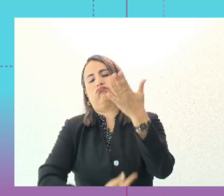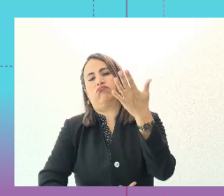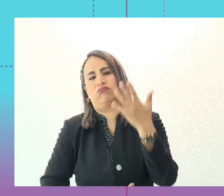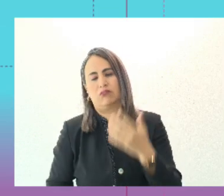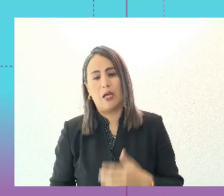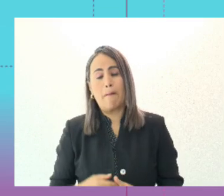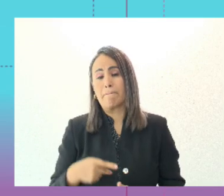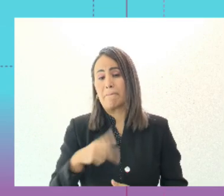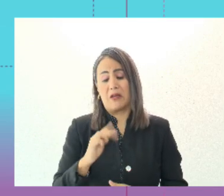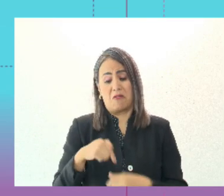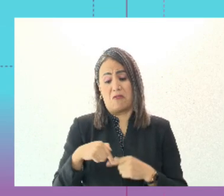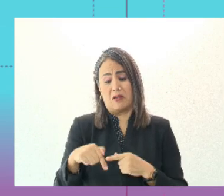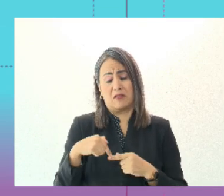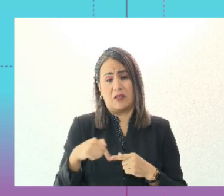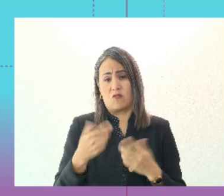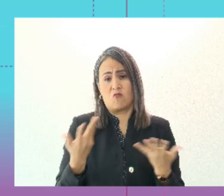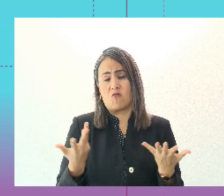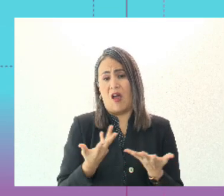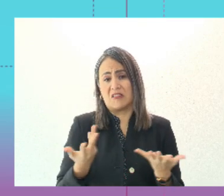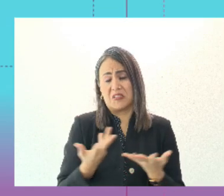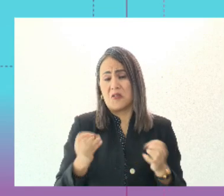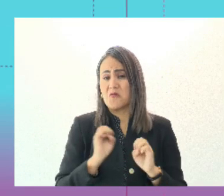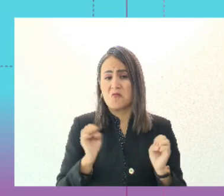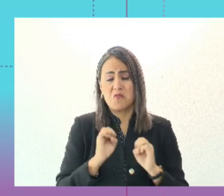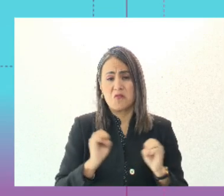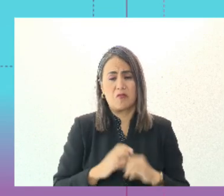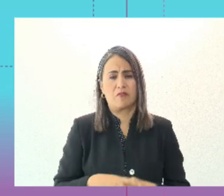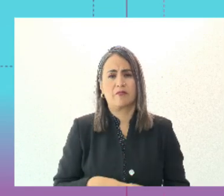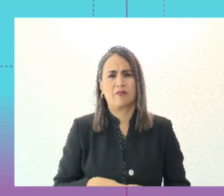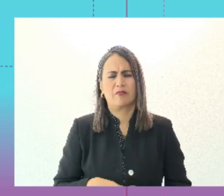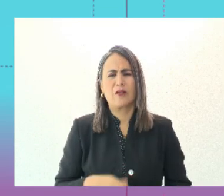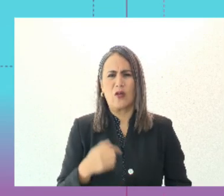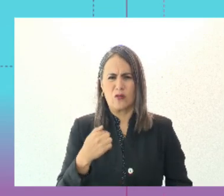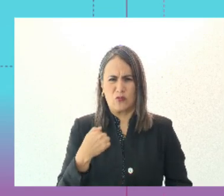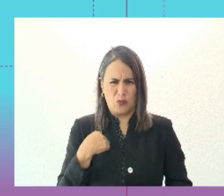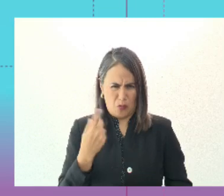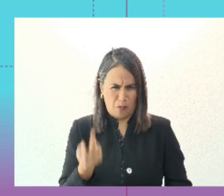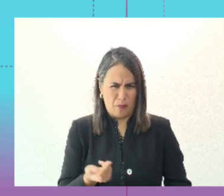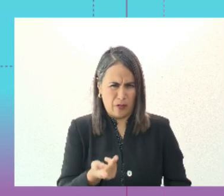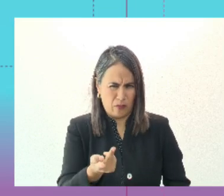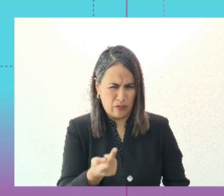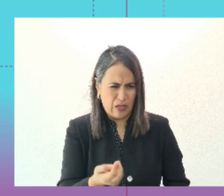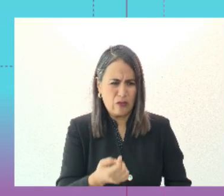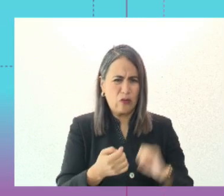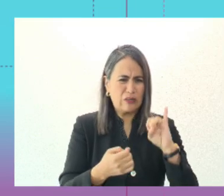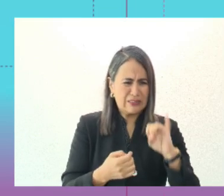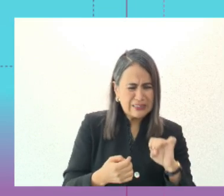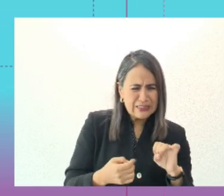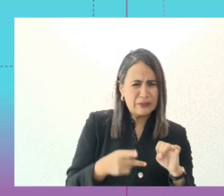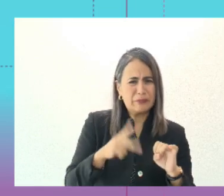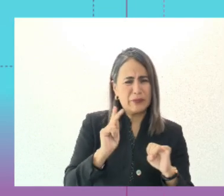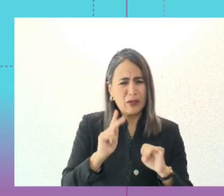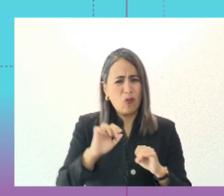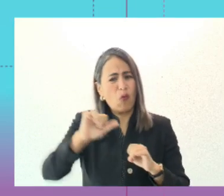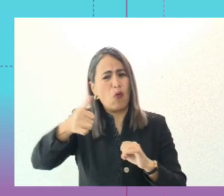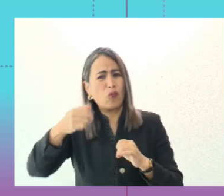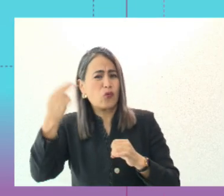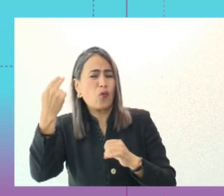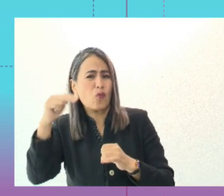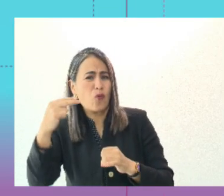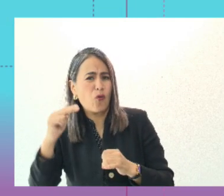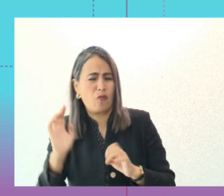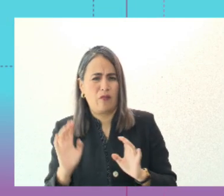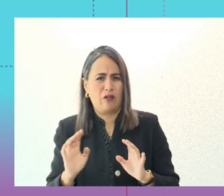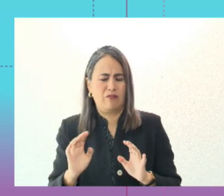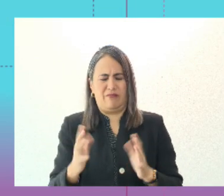no lo generé, ¿no? No integré. Ah, pero no estoy preguntando, oye, pero sí lo integré, pero tiene otro nombre. Entonces, ¿de qué sirve tanta